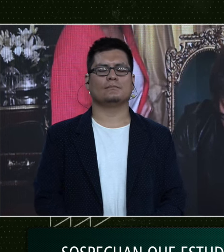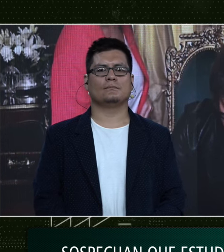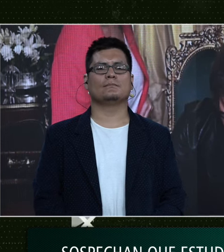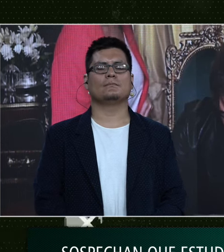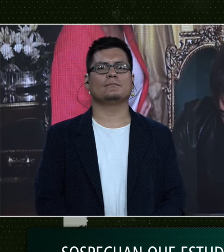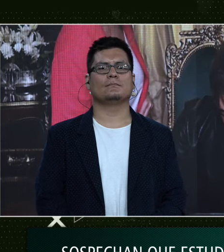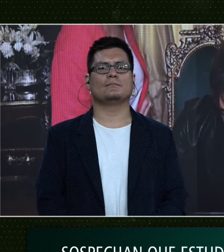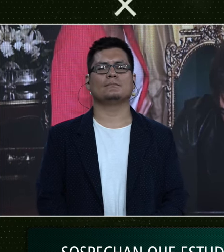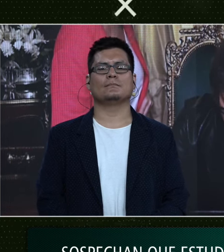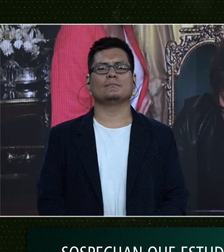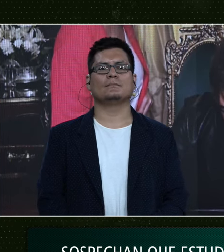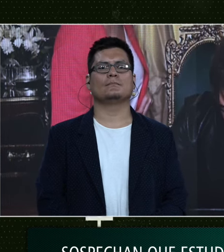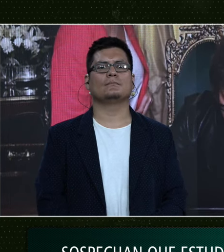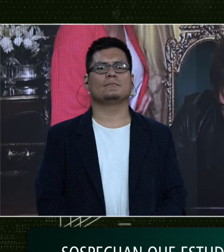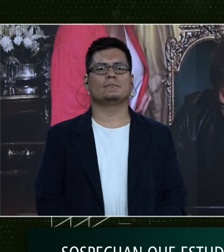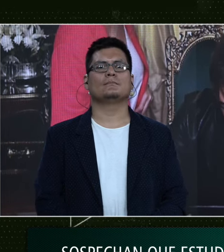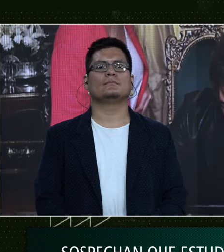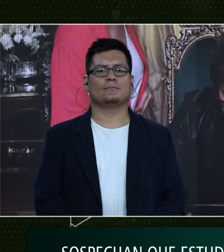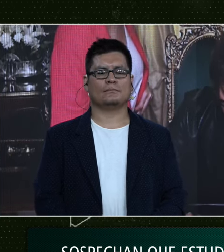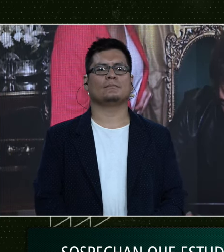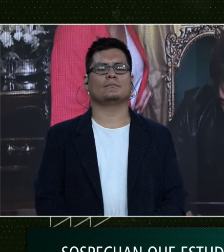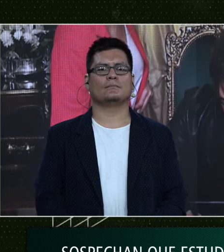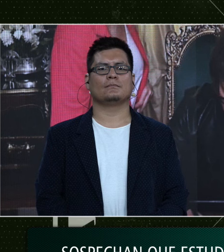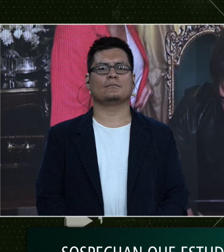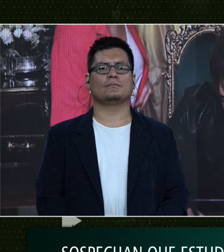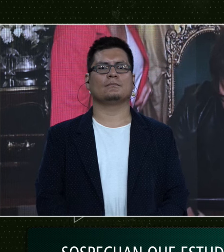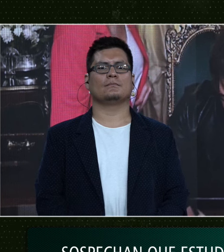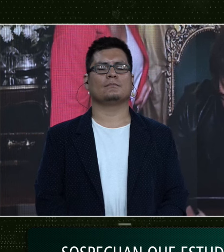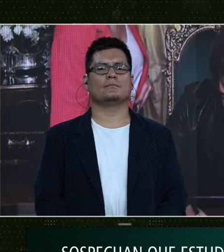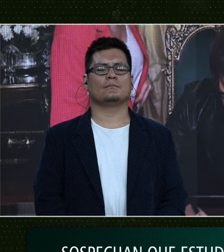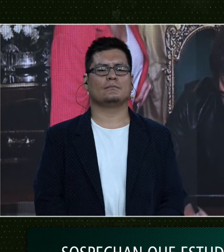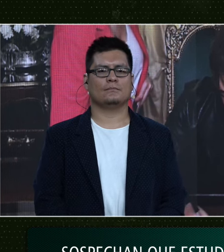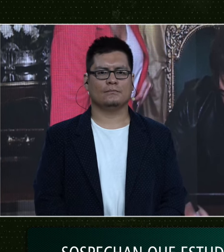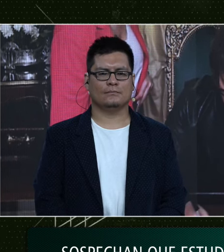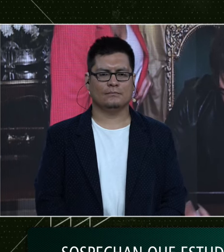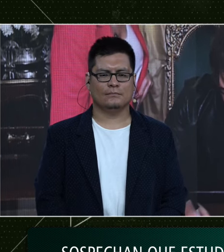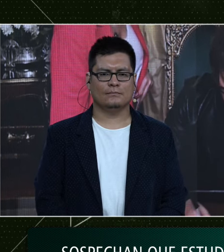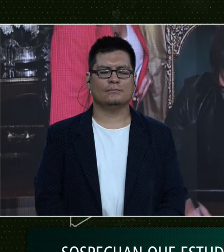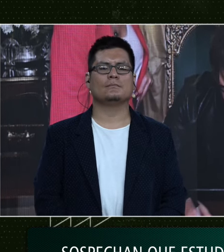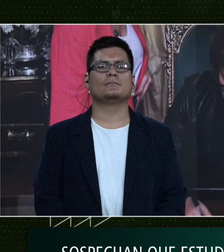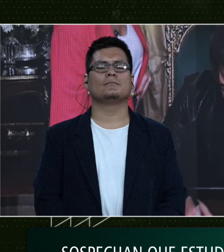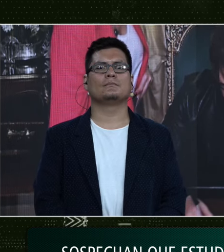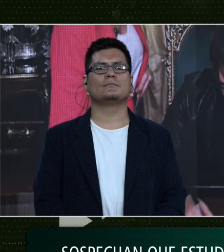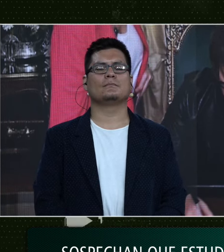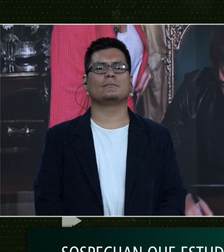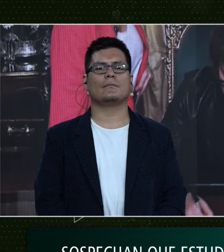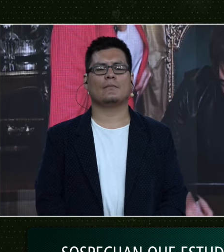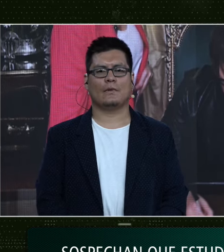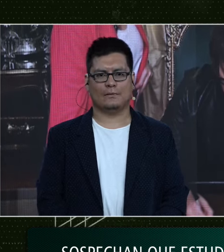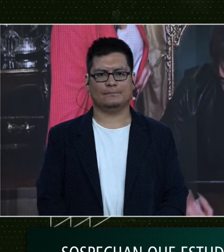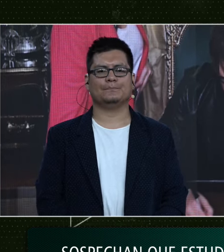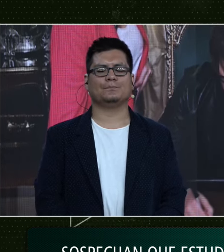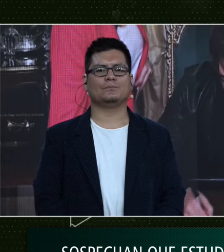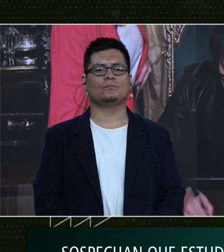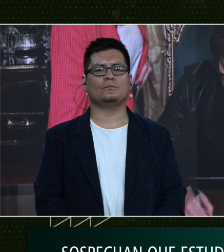decreto de necesidad de urgencia está vacío de contenido. Es decir, que no se fundamenta técnicamente en nada.